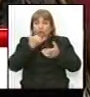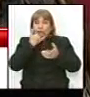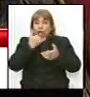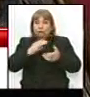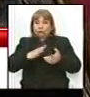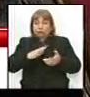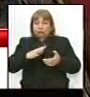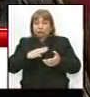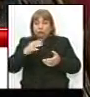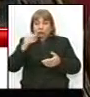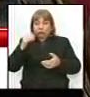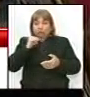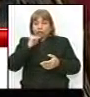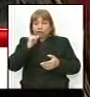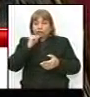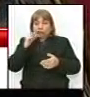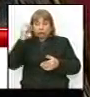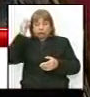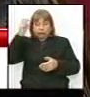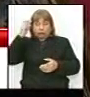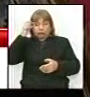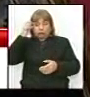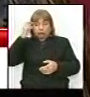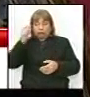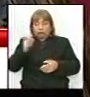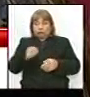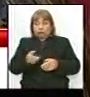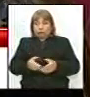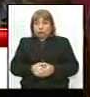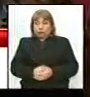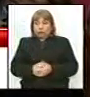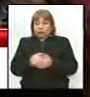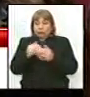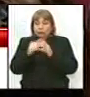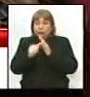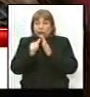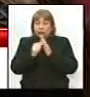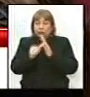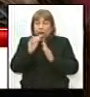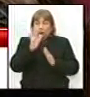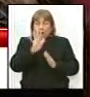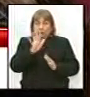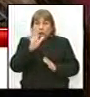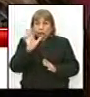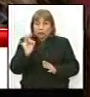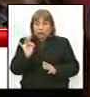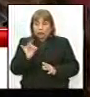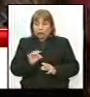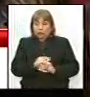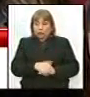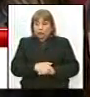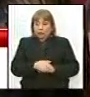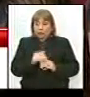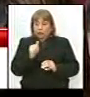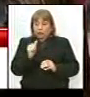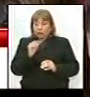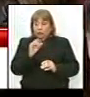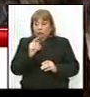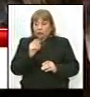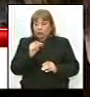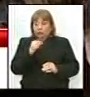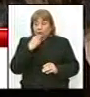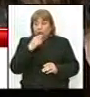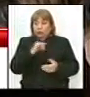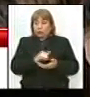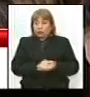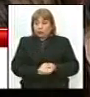falta política y además porque en el artículo 158 cuando se habla de la autonomía el ministerio público el fiscal